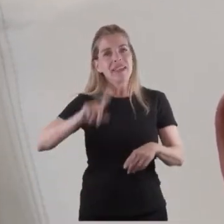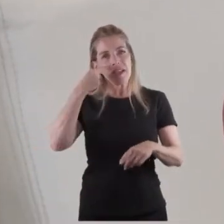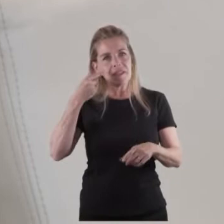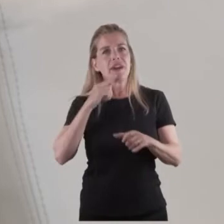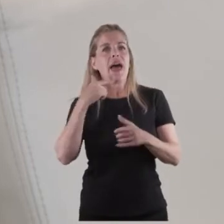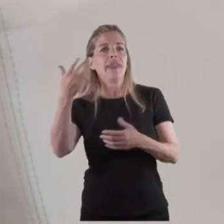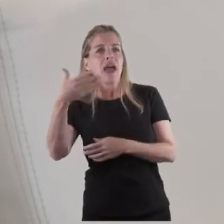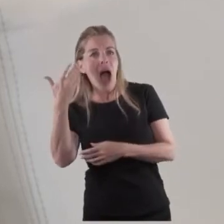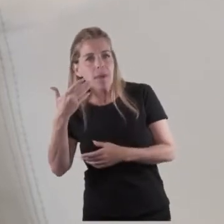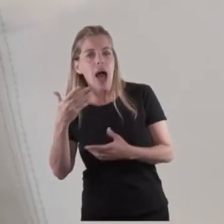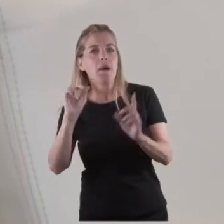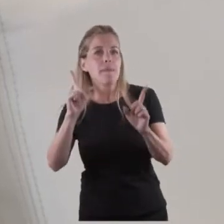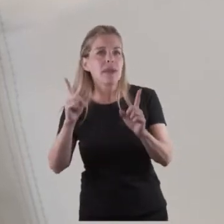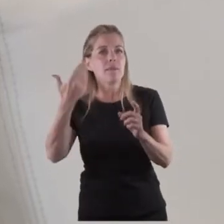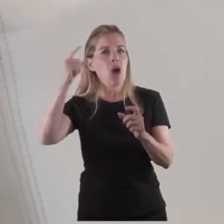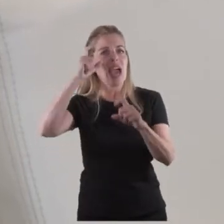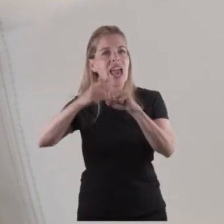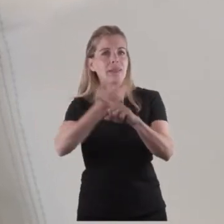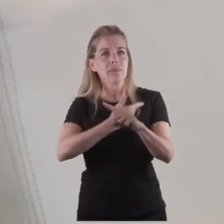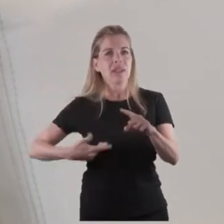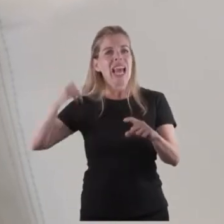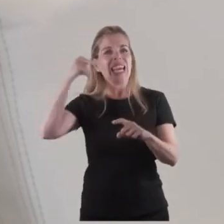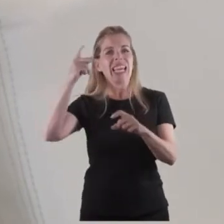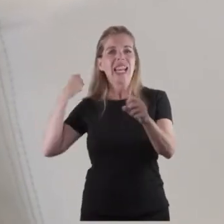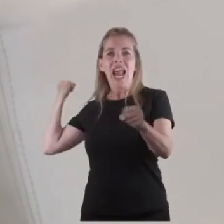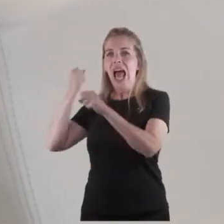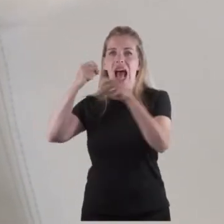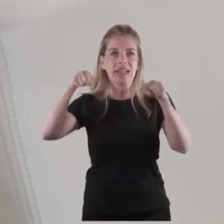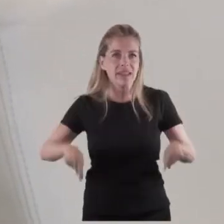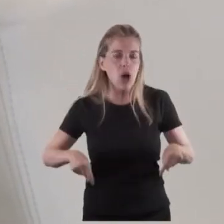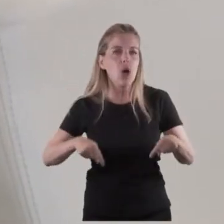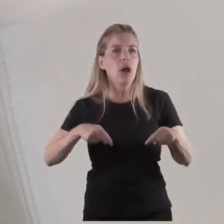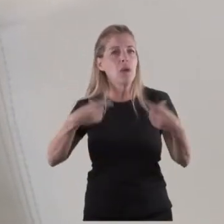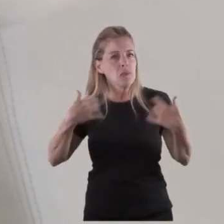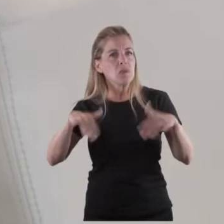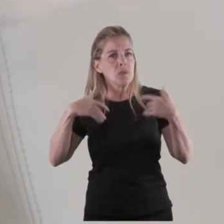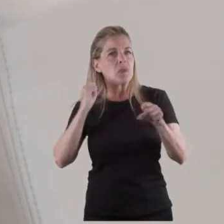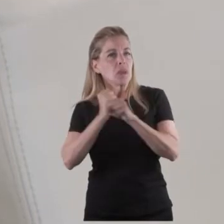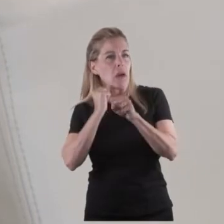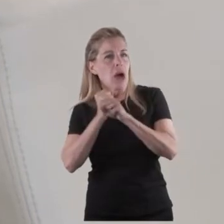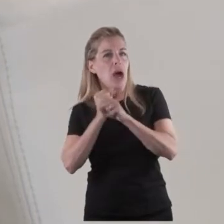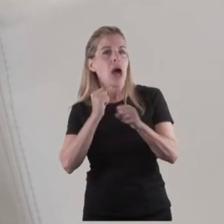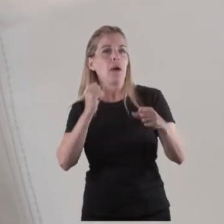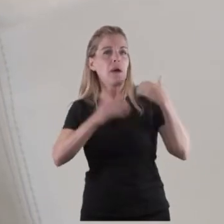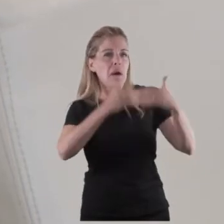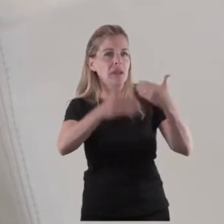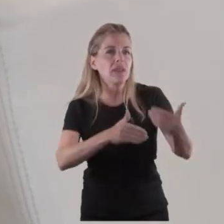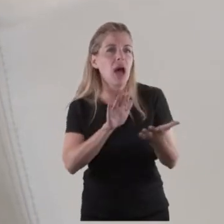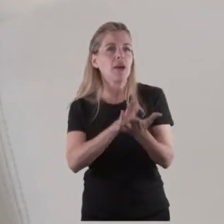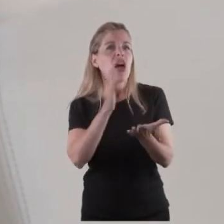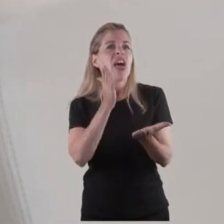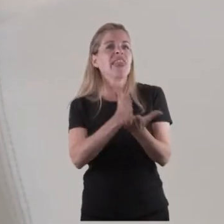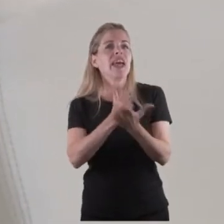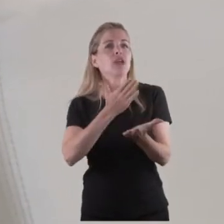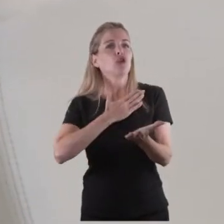que desde el gobierno de néstor kirchner a la fecha el país había trabajado mucho en lo que tiene que ver con materia de derechos humanos que en los últimos tiempos eso